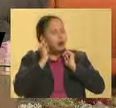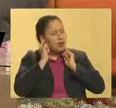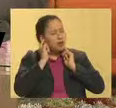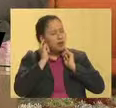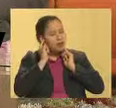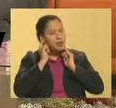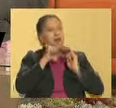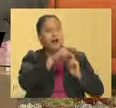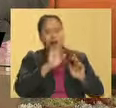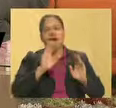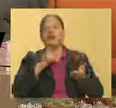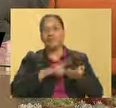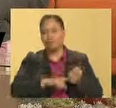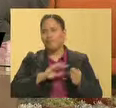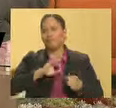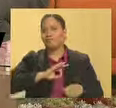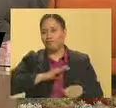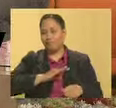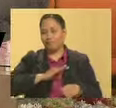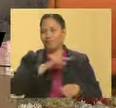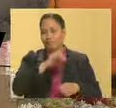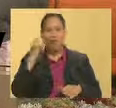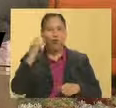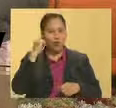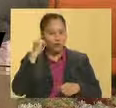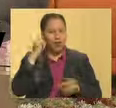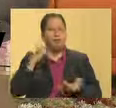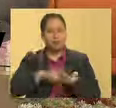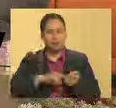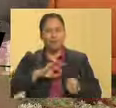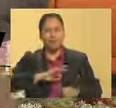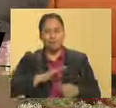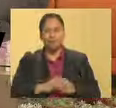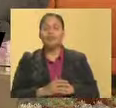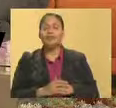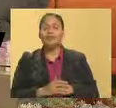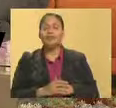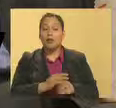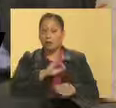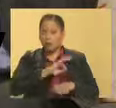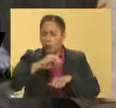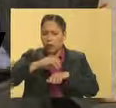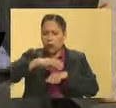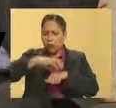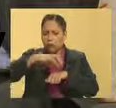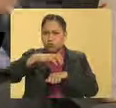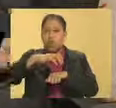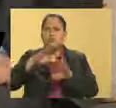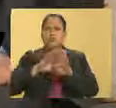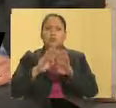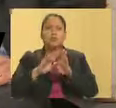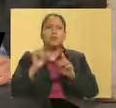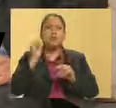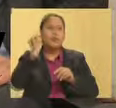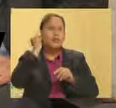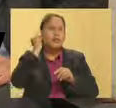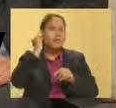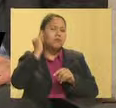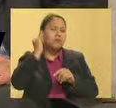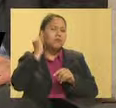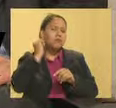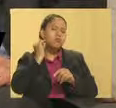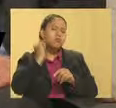ese es el indicativo de que algo está sucediendo en el oído. Puede haber inflamación de los ganglios, uh-huh,